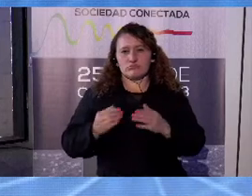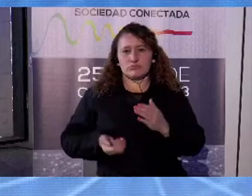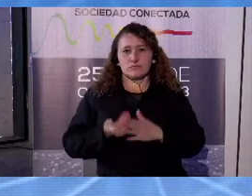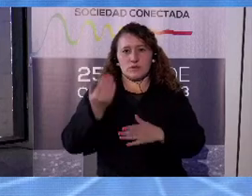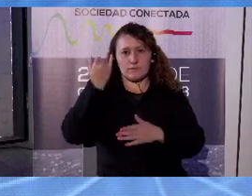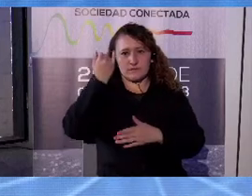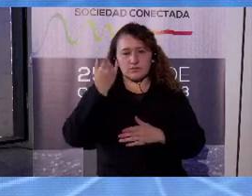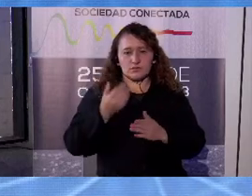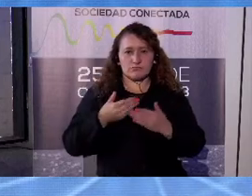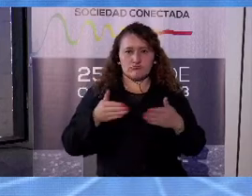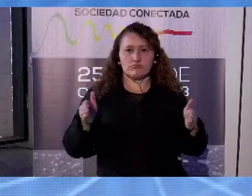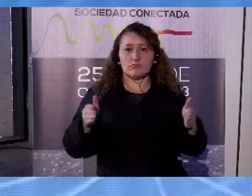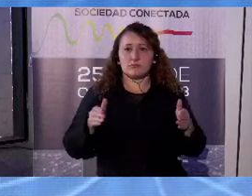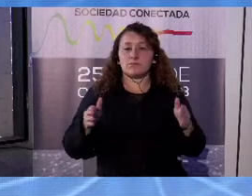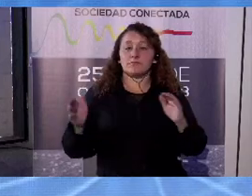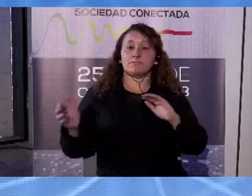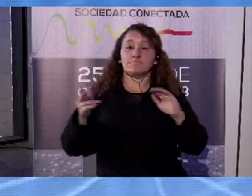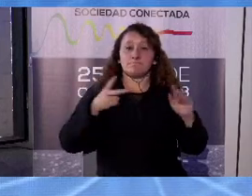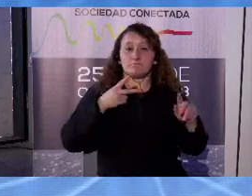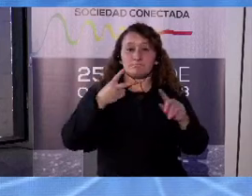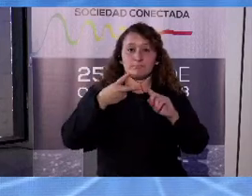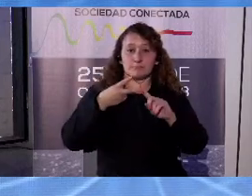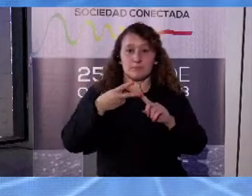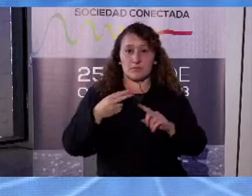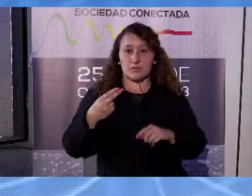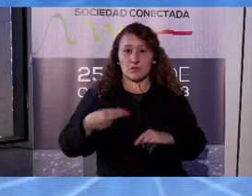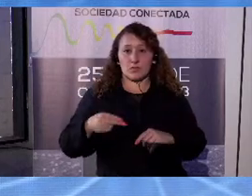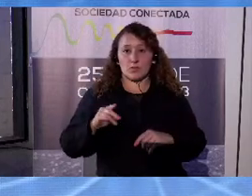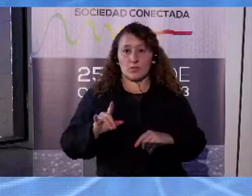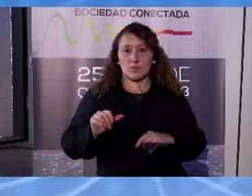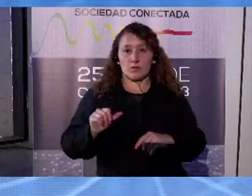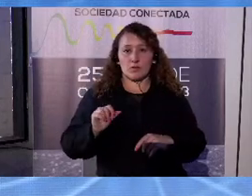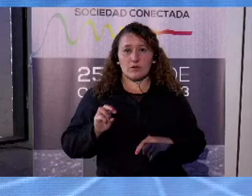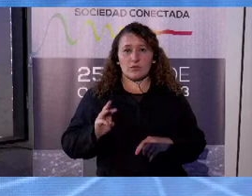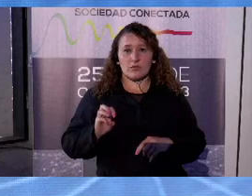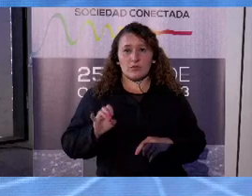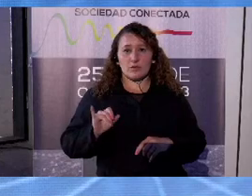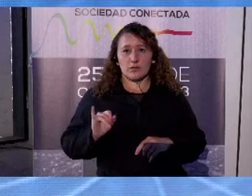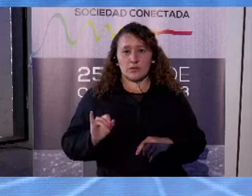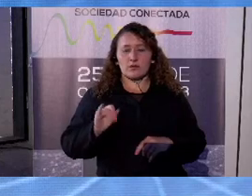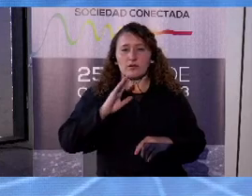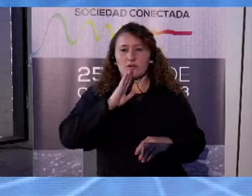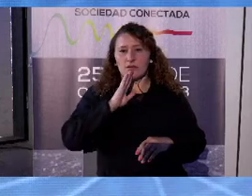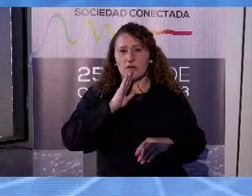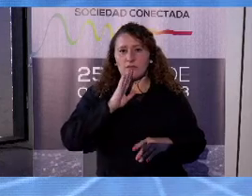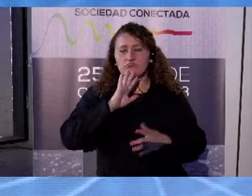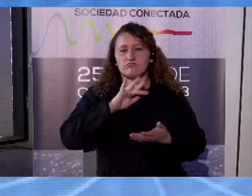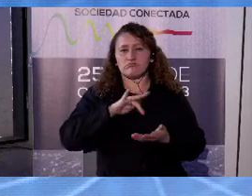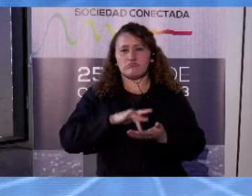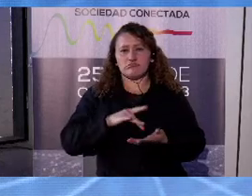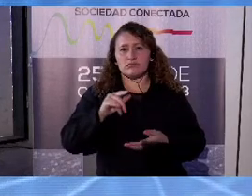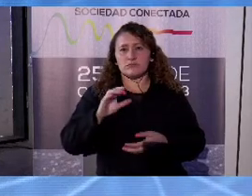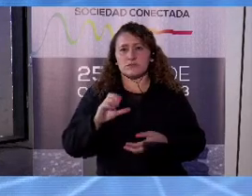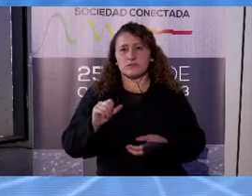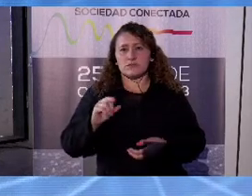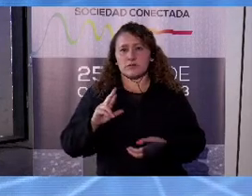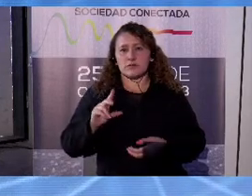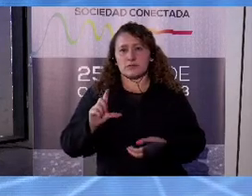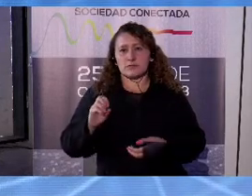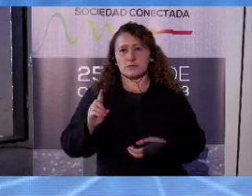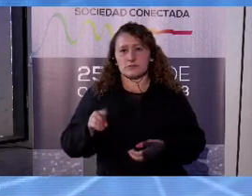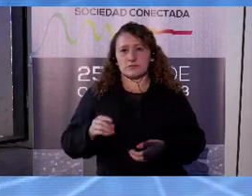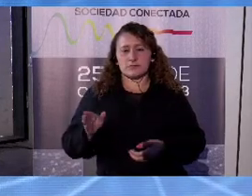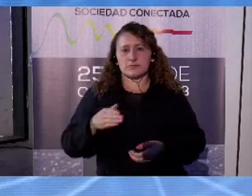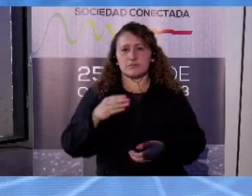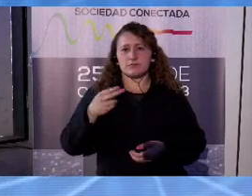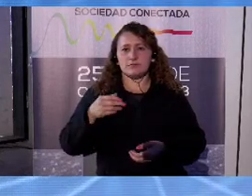de Huawei nos acompaña Carlos Hernández con trayectoria de 13 años en telecomunicaciones amplio